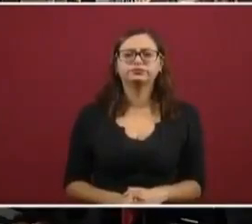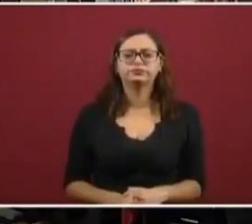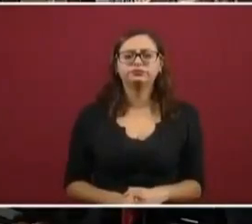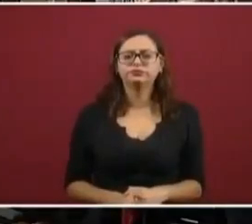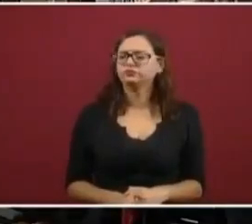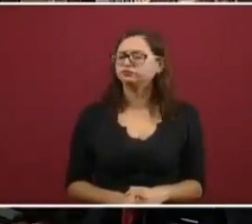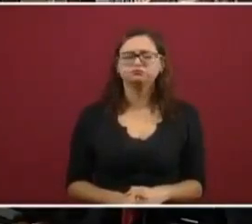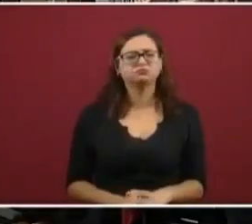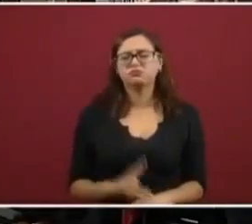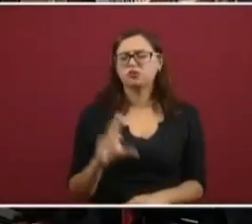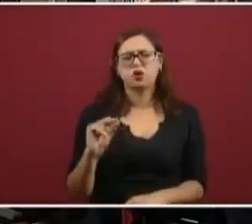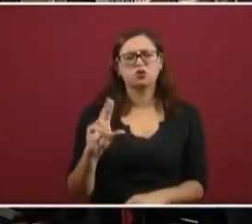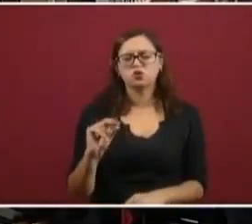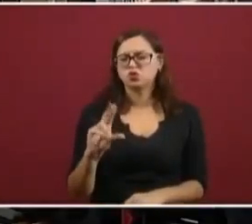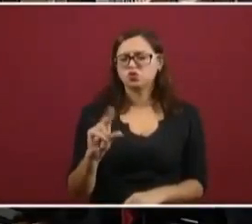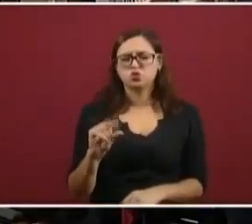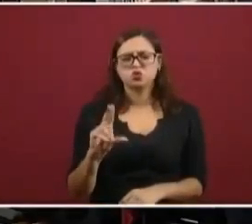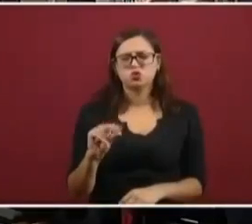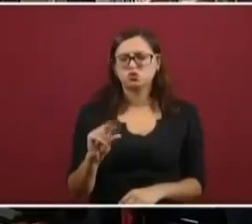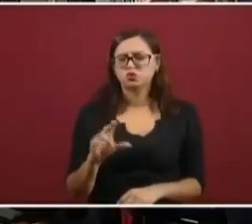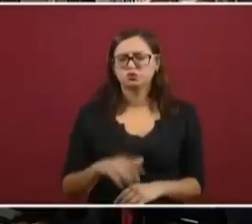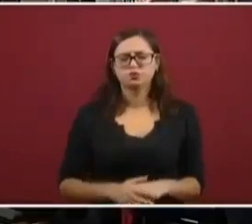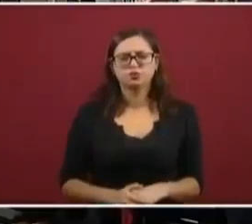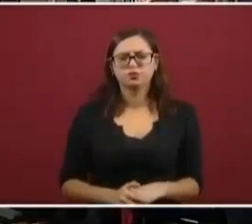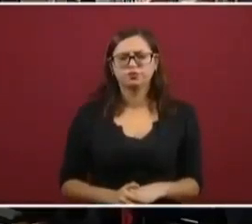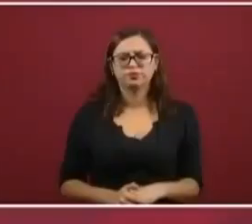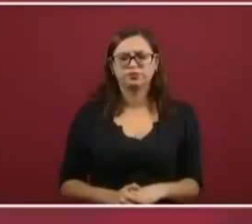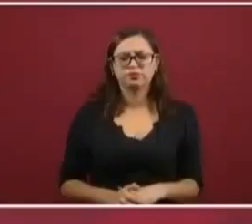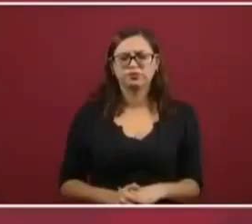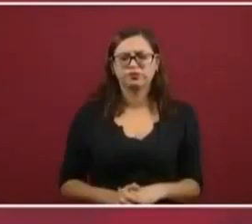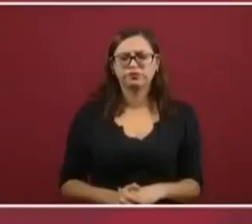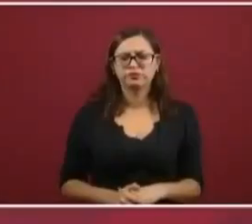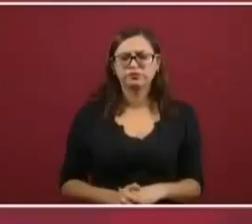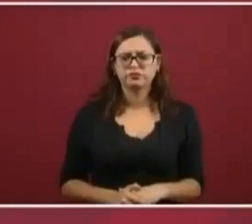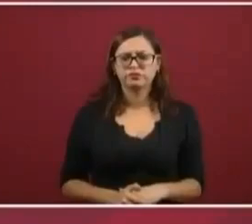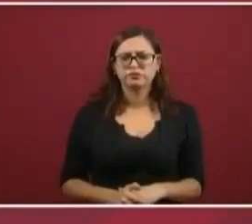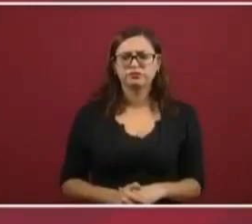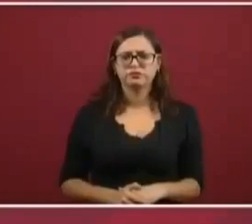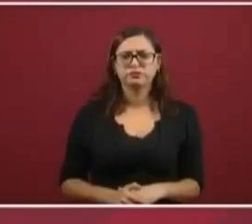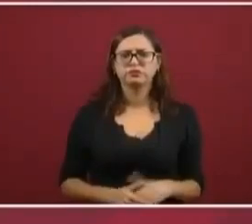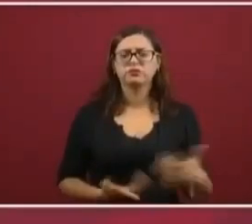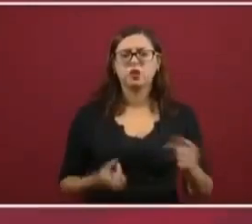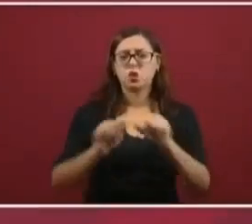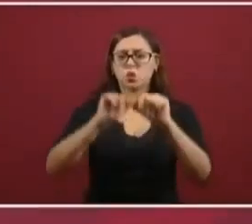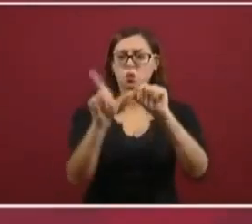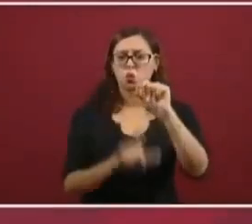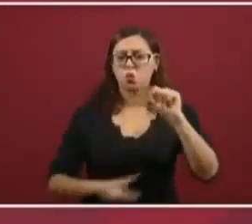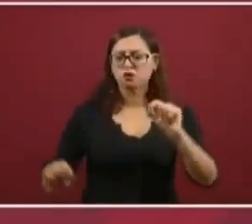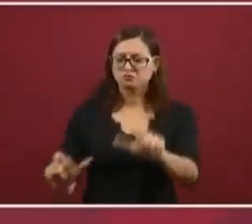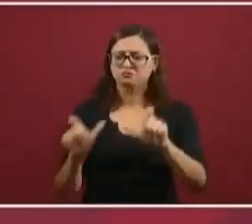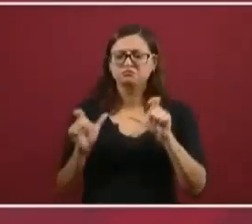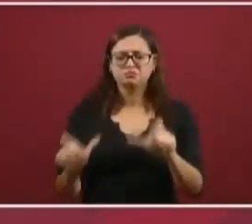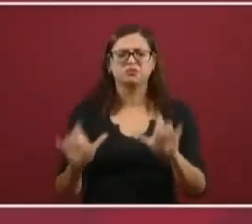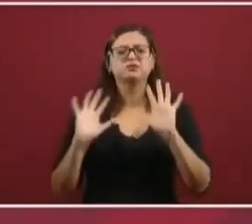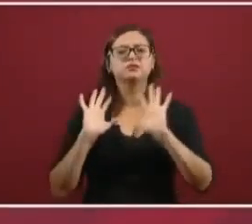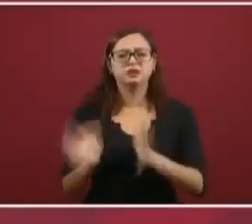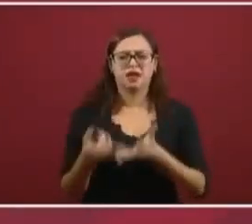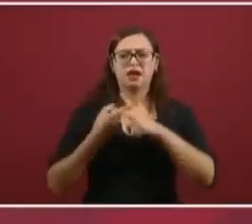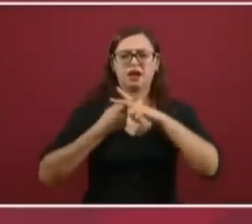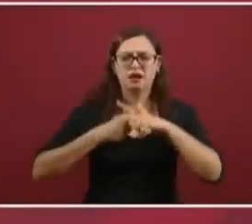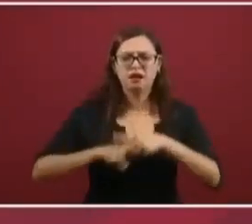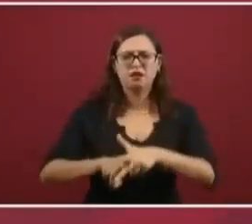preocupa no no no ya se desplegó la mayoría de la guardia nacional